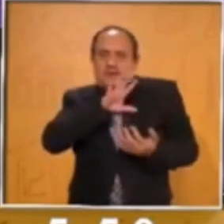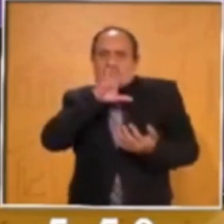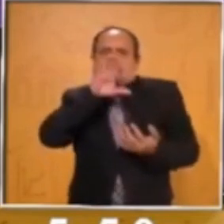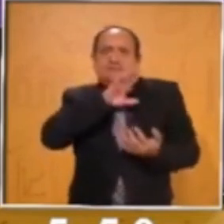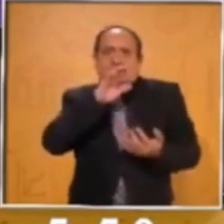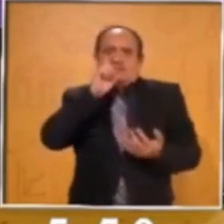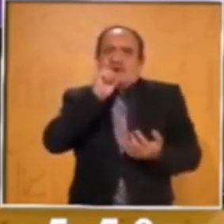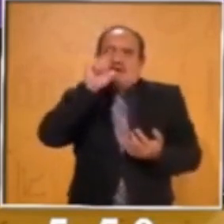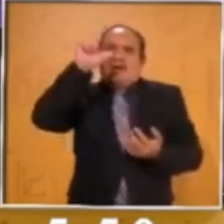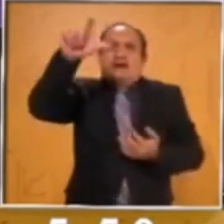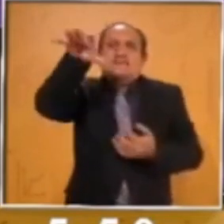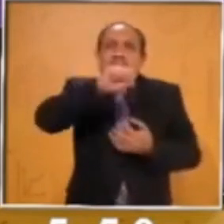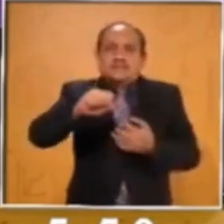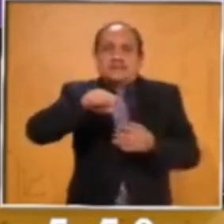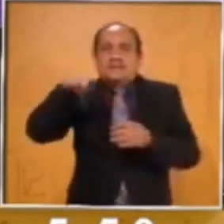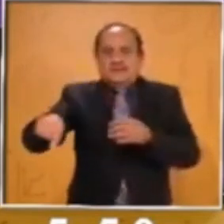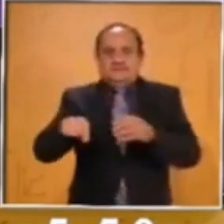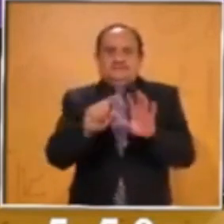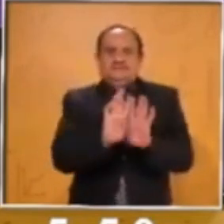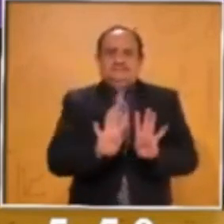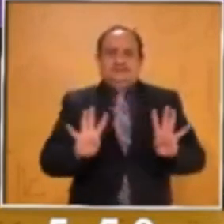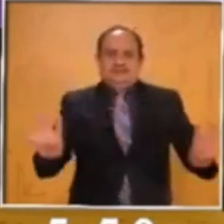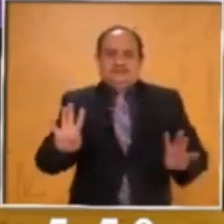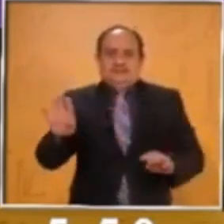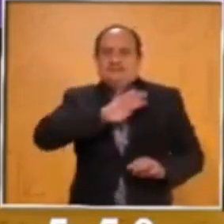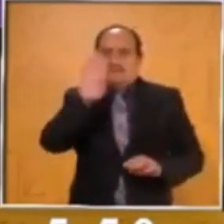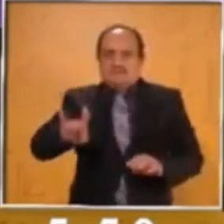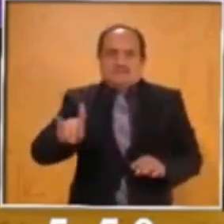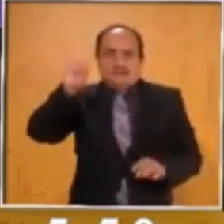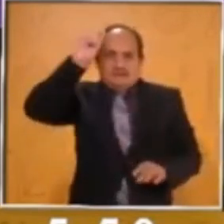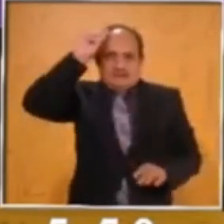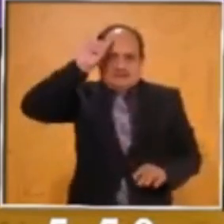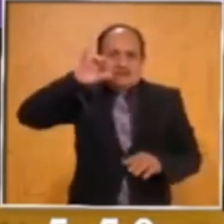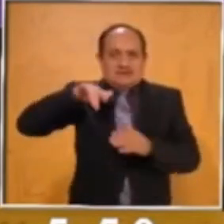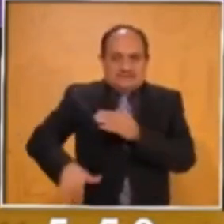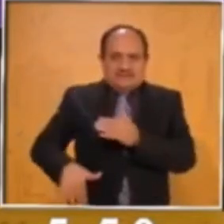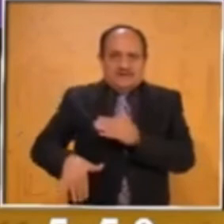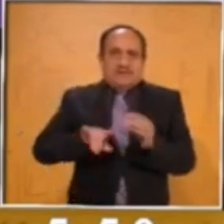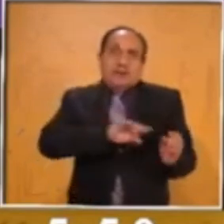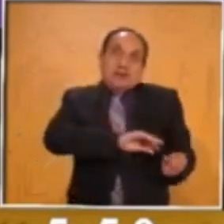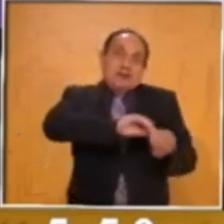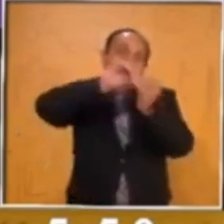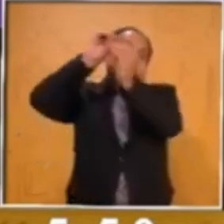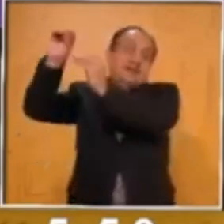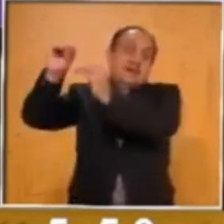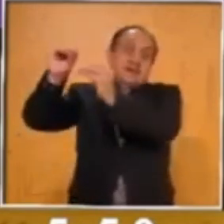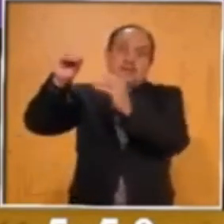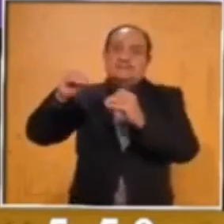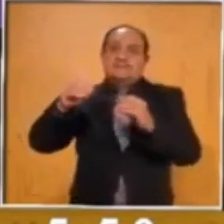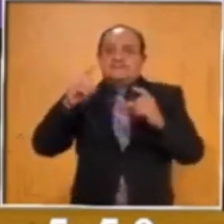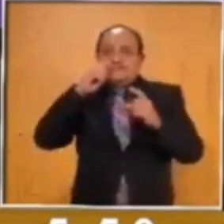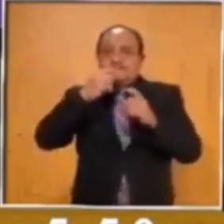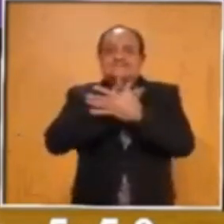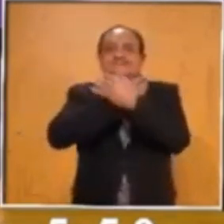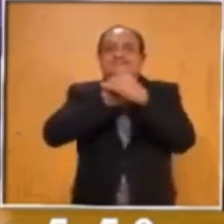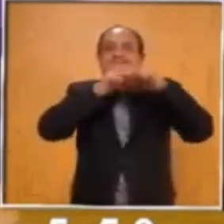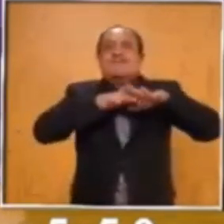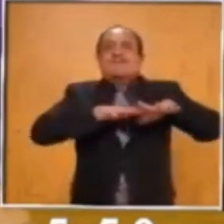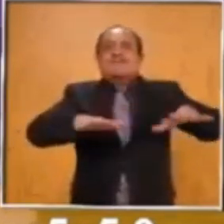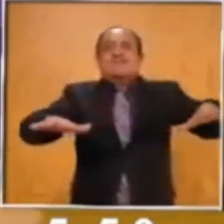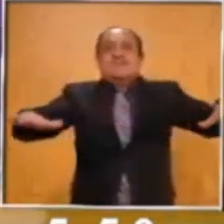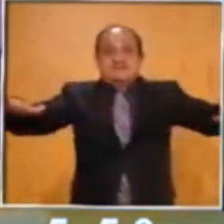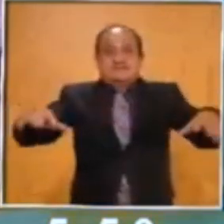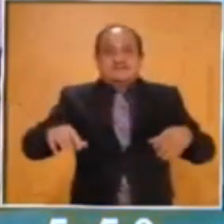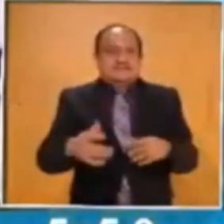pasa por el purgatorio, el infierno, para terminar en el paraíso. ¿Ok? Y aquí les traigo el ejemplo de cómo quedó